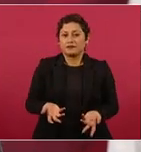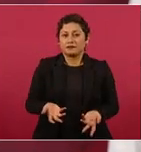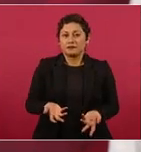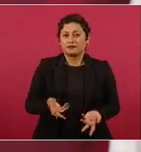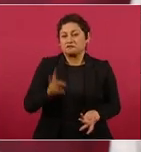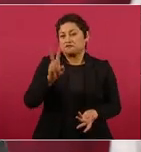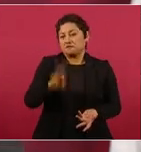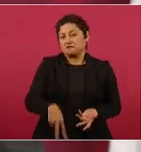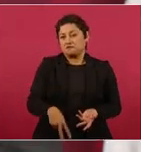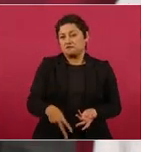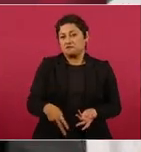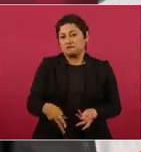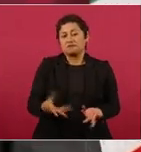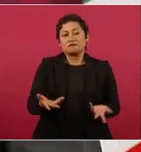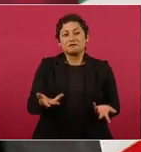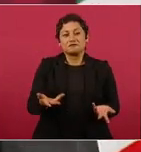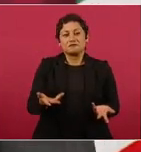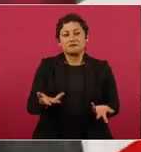analfabetismo